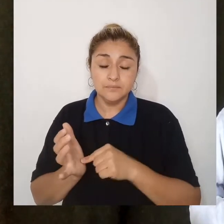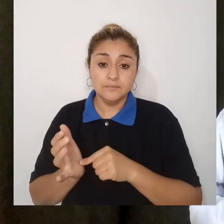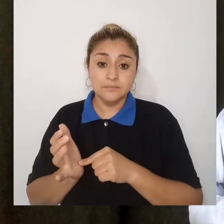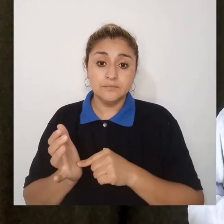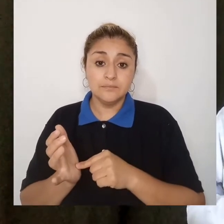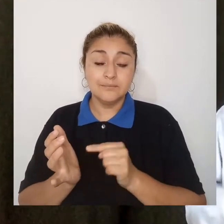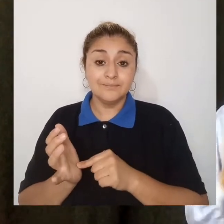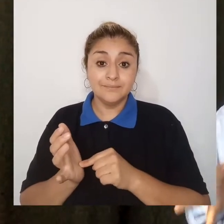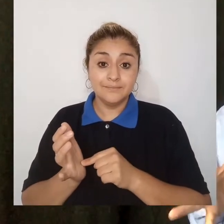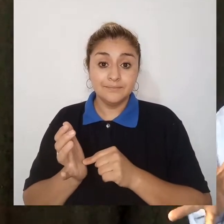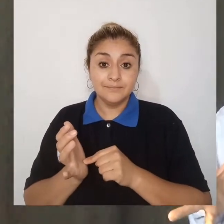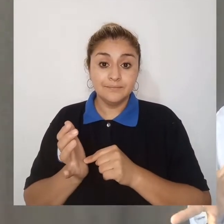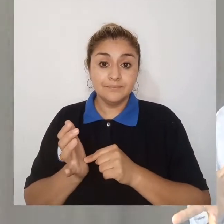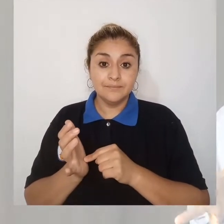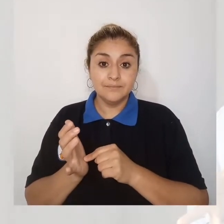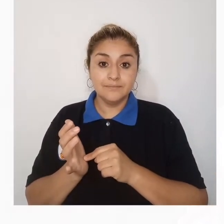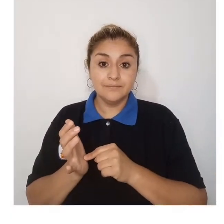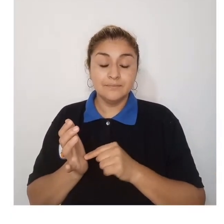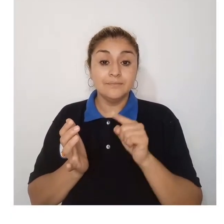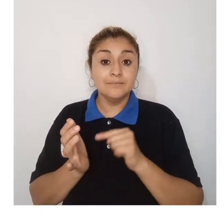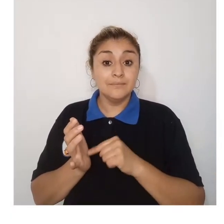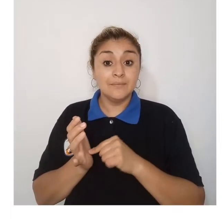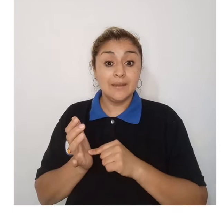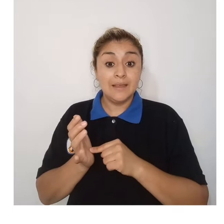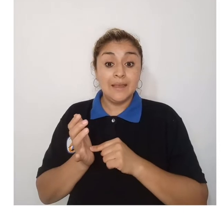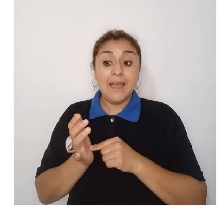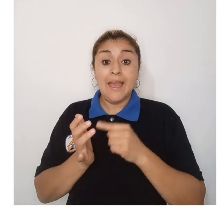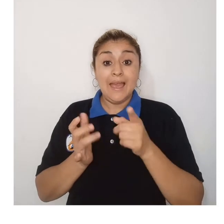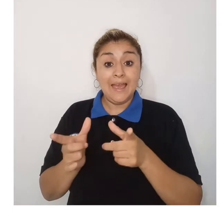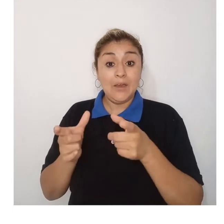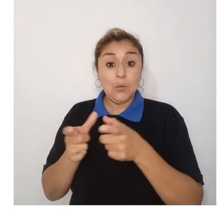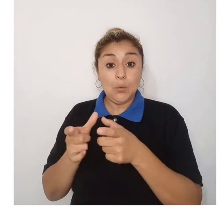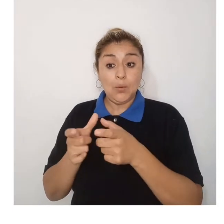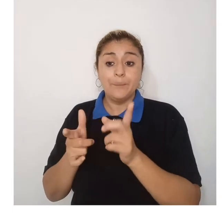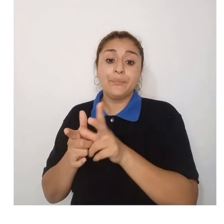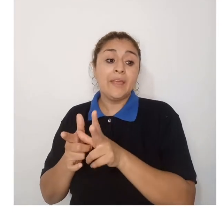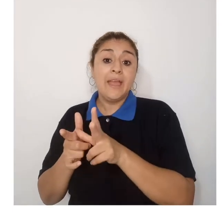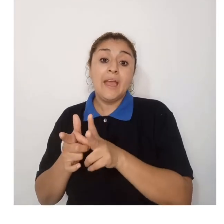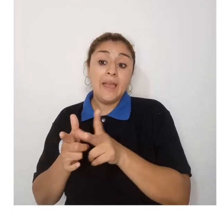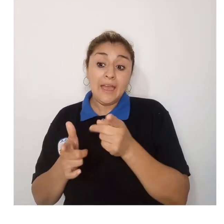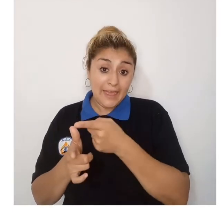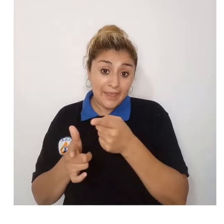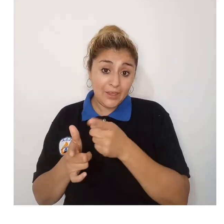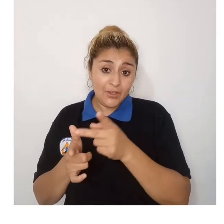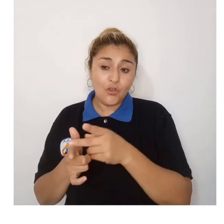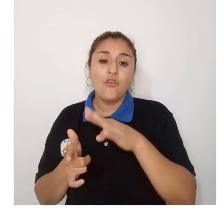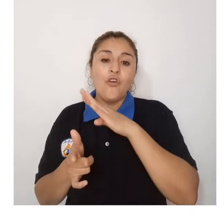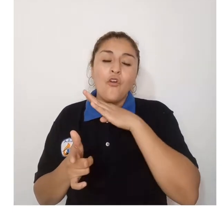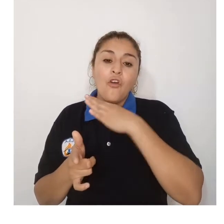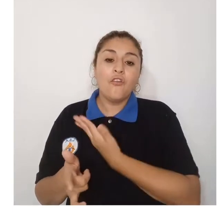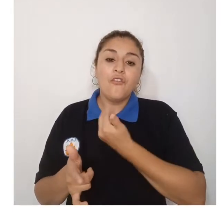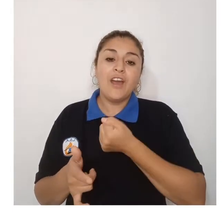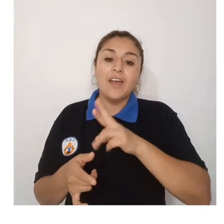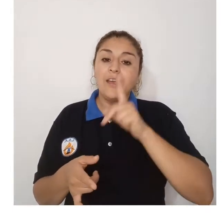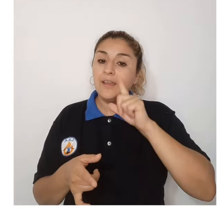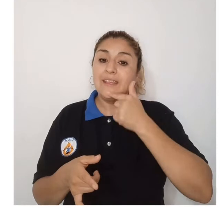35 lo siguiente entonces ellos le dijeron los fariseos y los escribas